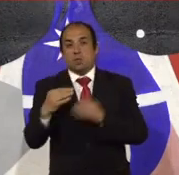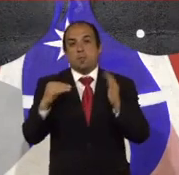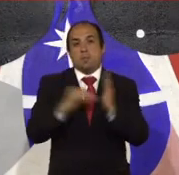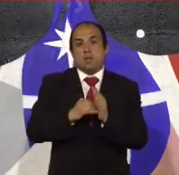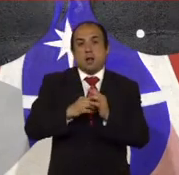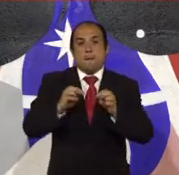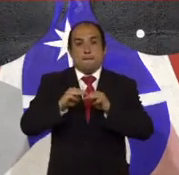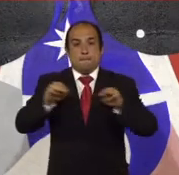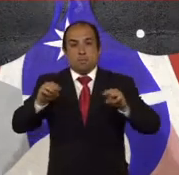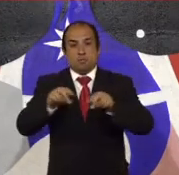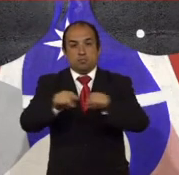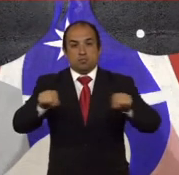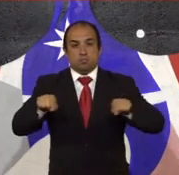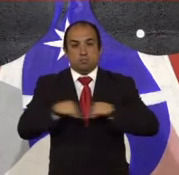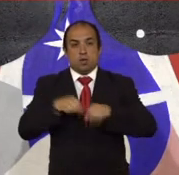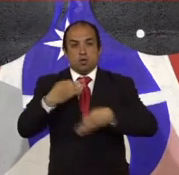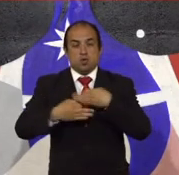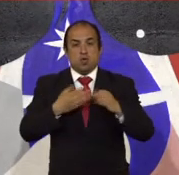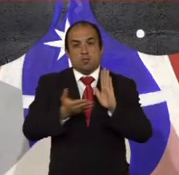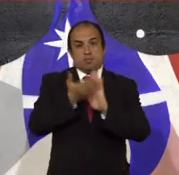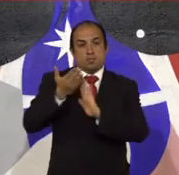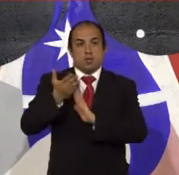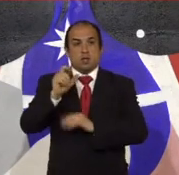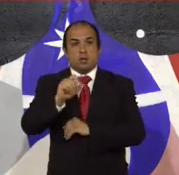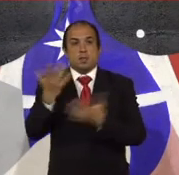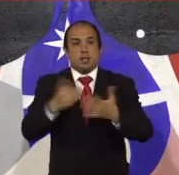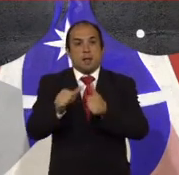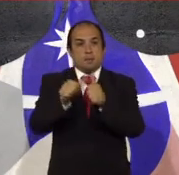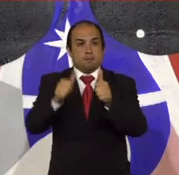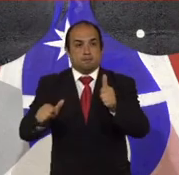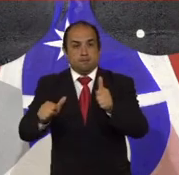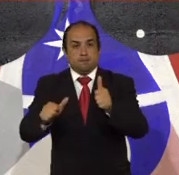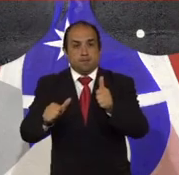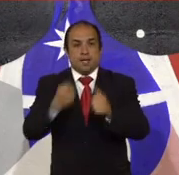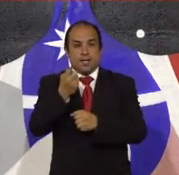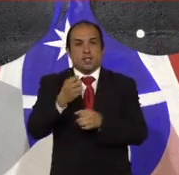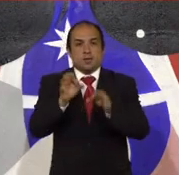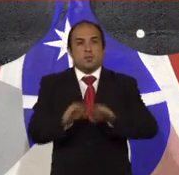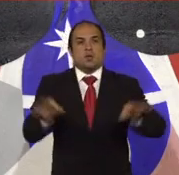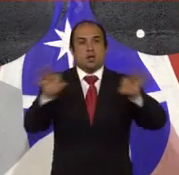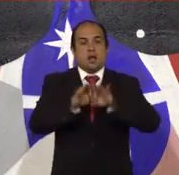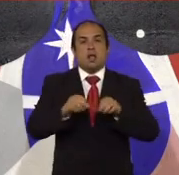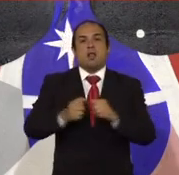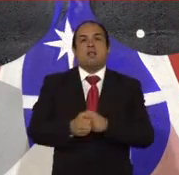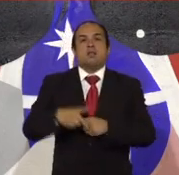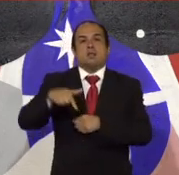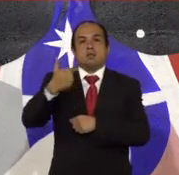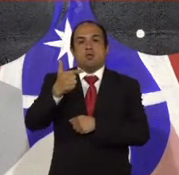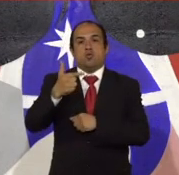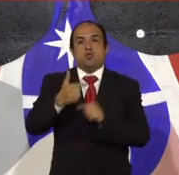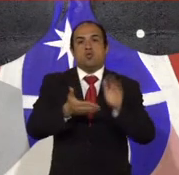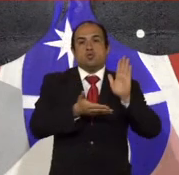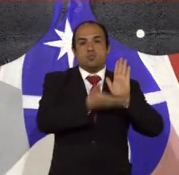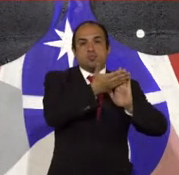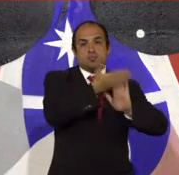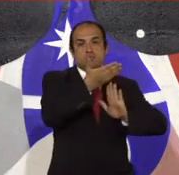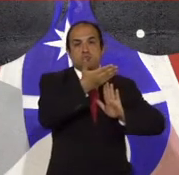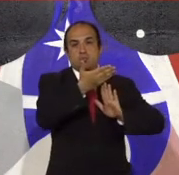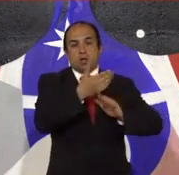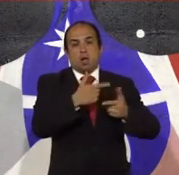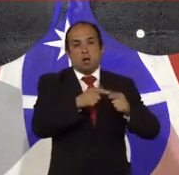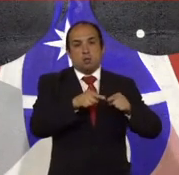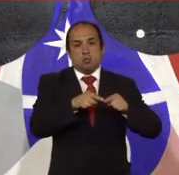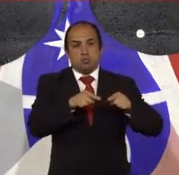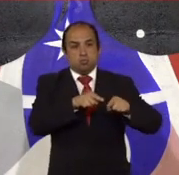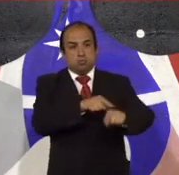fachadas, más la intervención con arte, que también se vuelve muy importante, en 12 murales a lo largo de este sendero